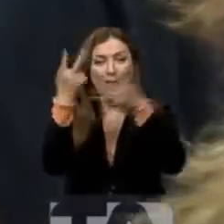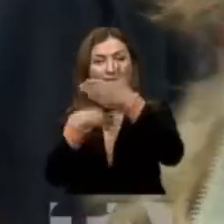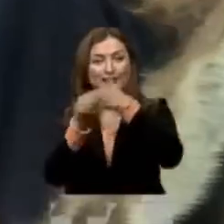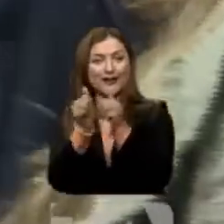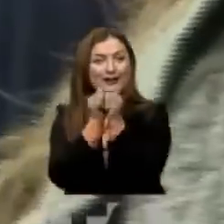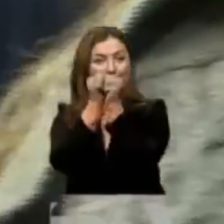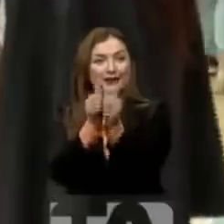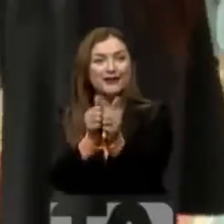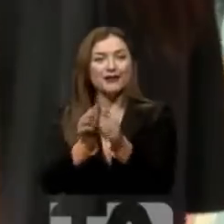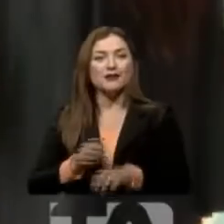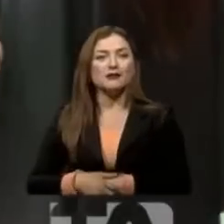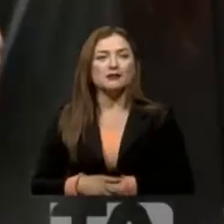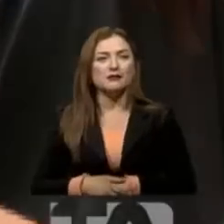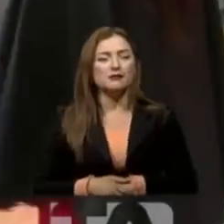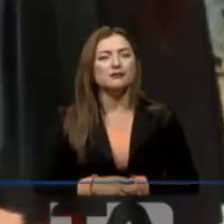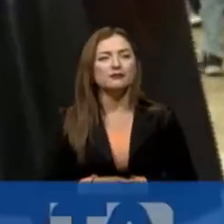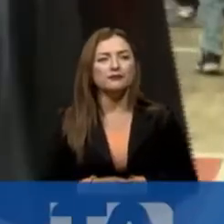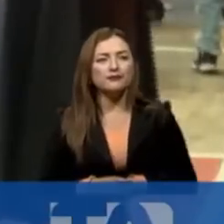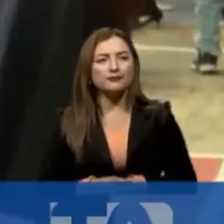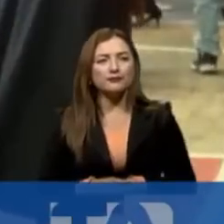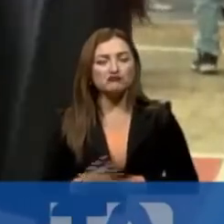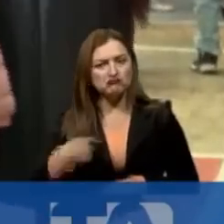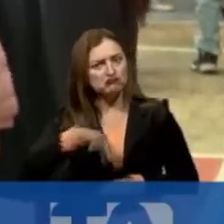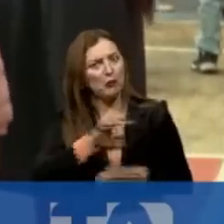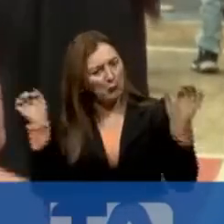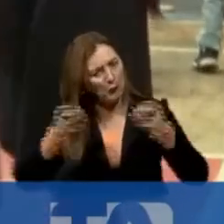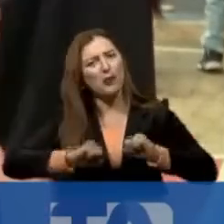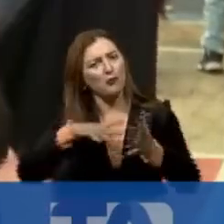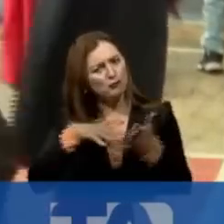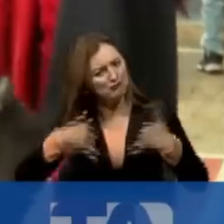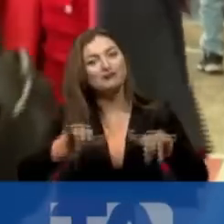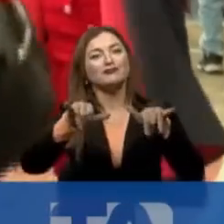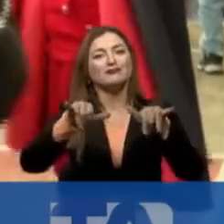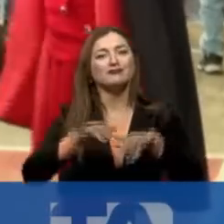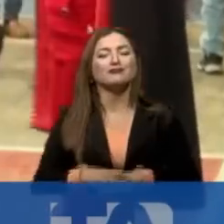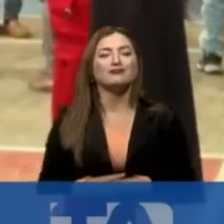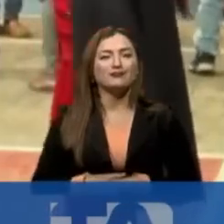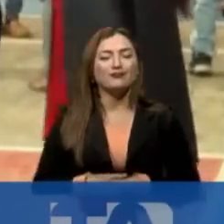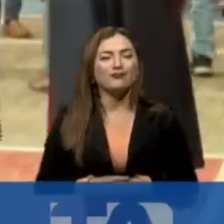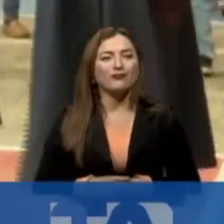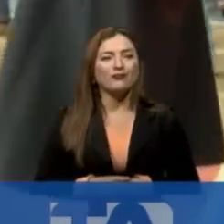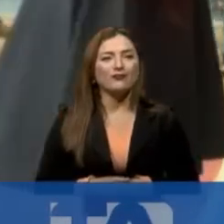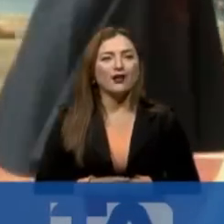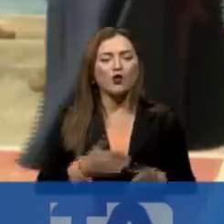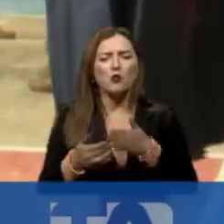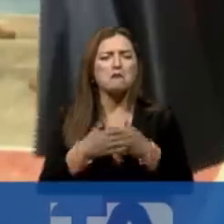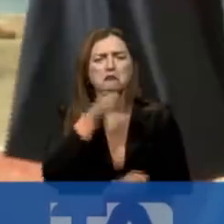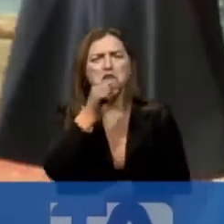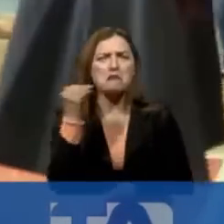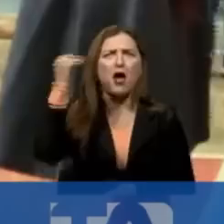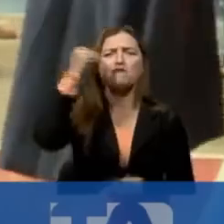en la ceremonia. Nosotras sí podemos seguir estudiando, así tengamos la edad que